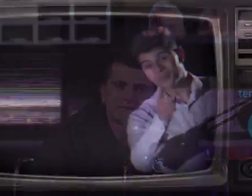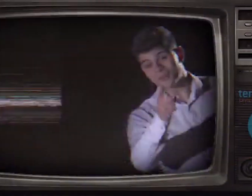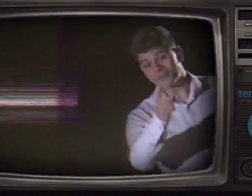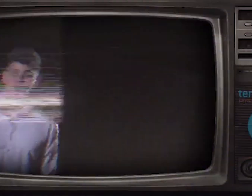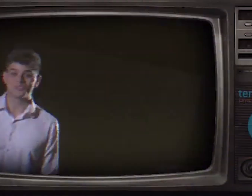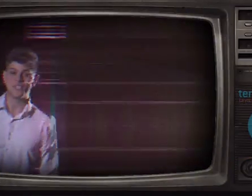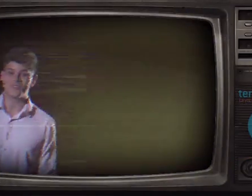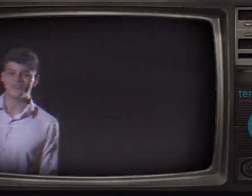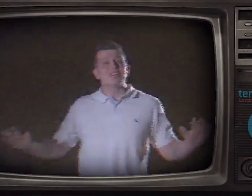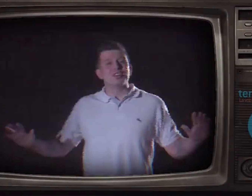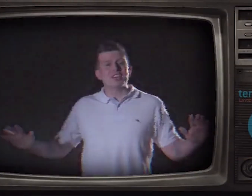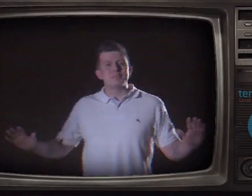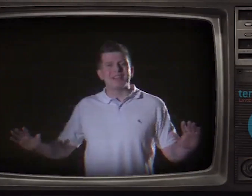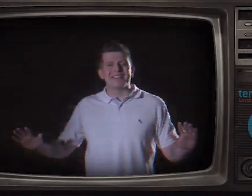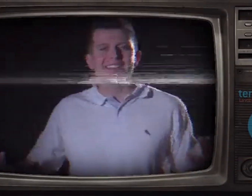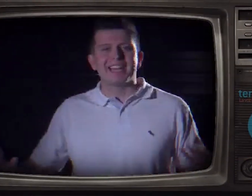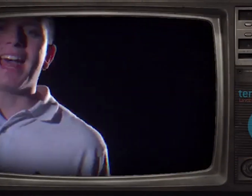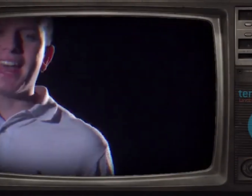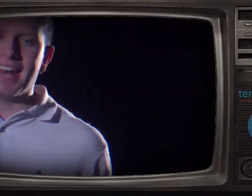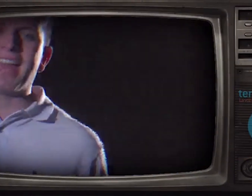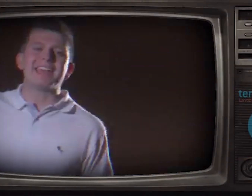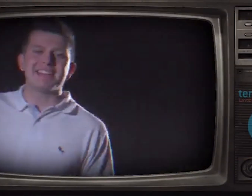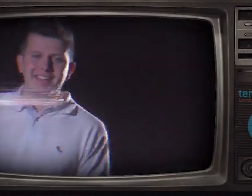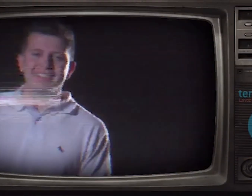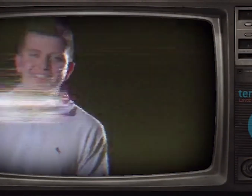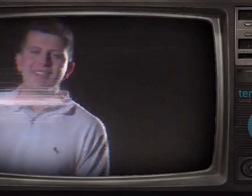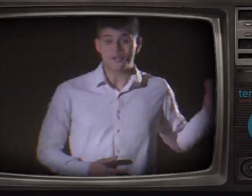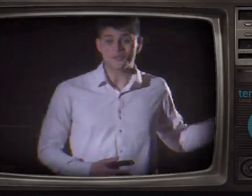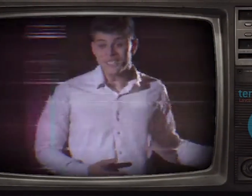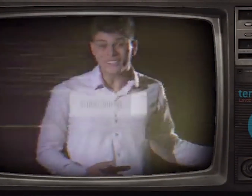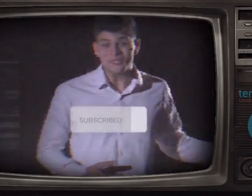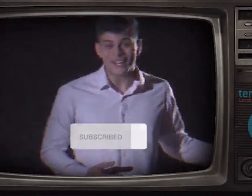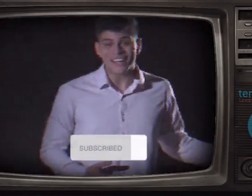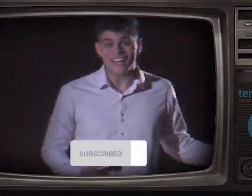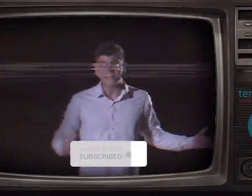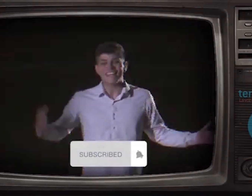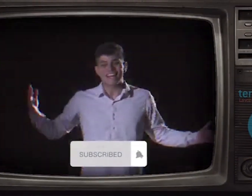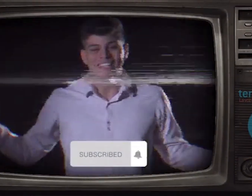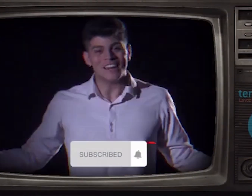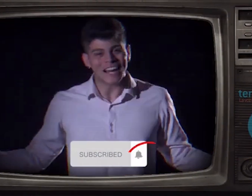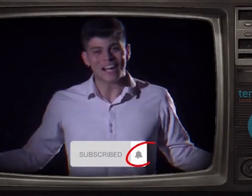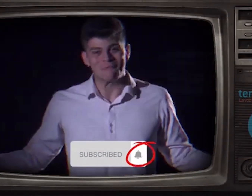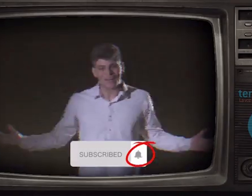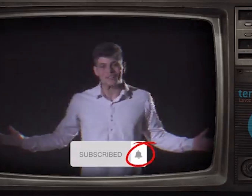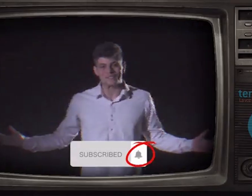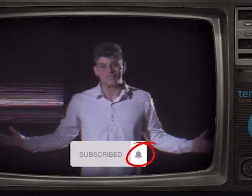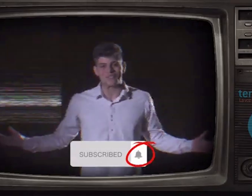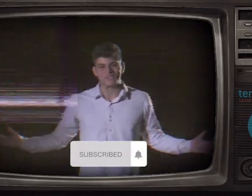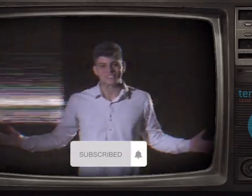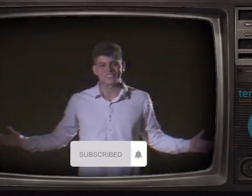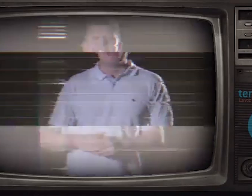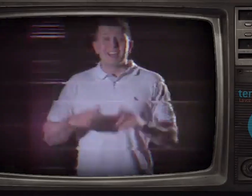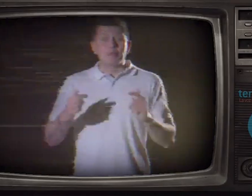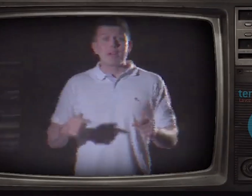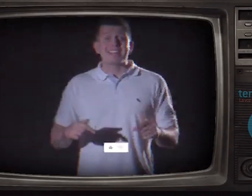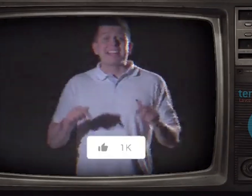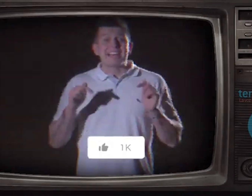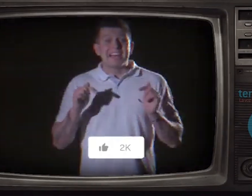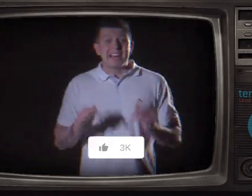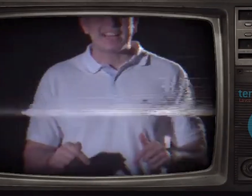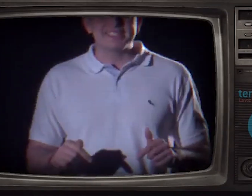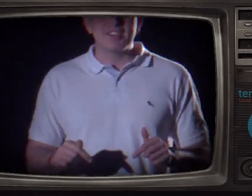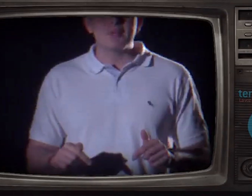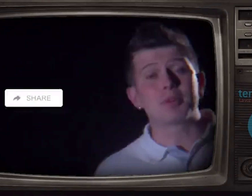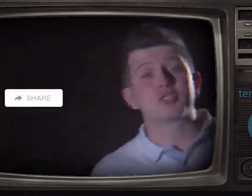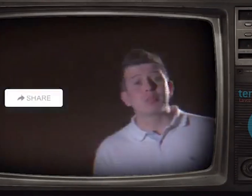Si te gusta nuestro contenido y no quieres perderte nada de la agenda alternativa, suscríbete a nuestro canal y activa la campana de notificaciones. Recuerda